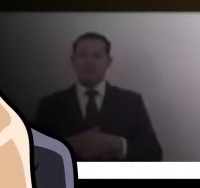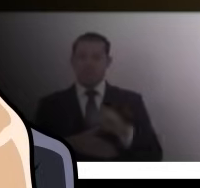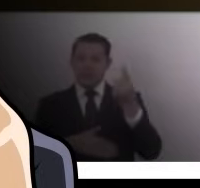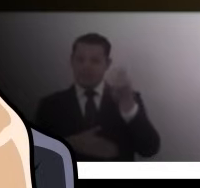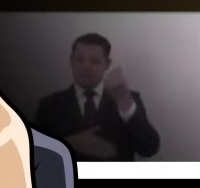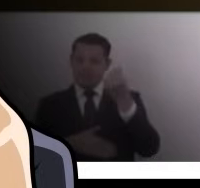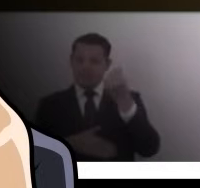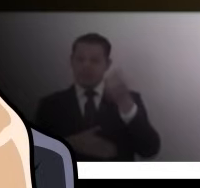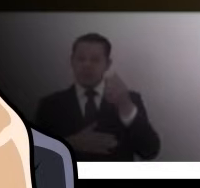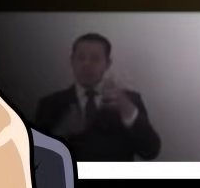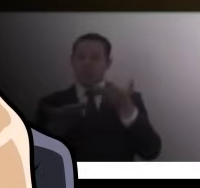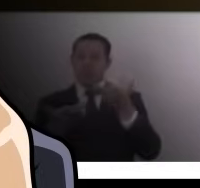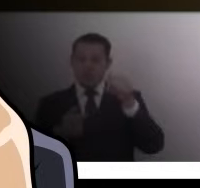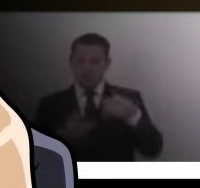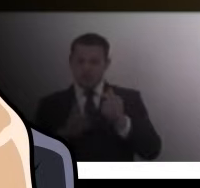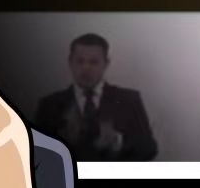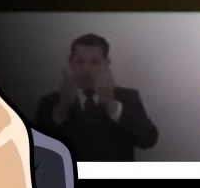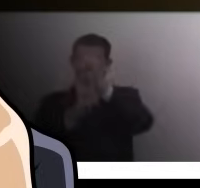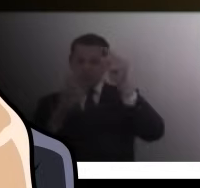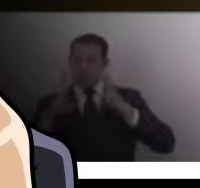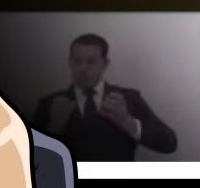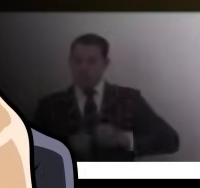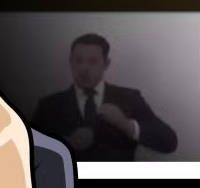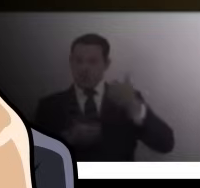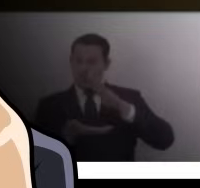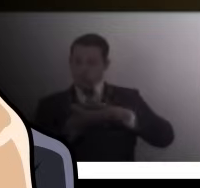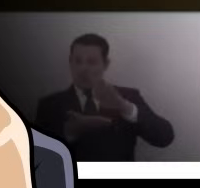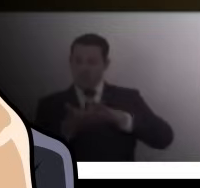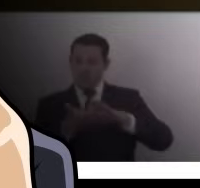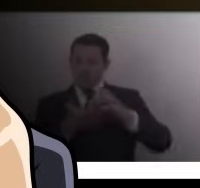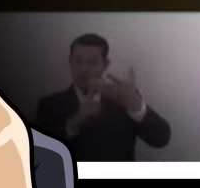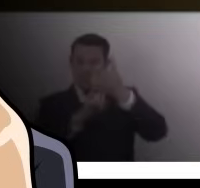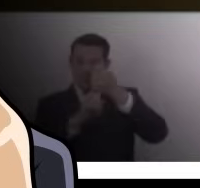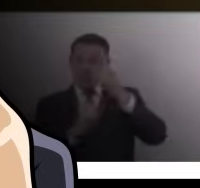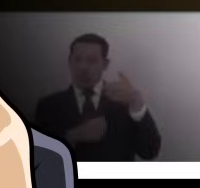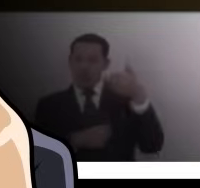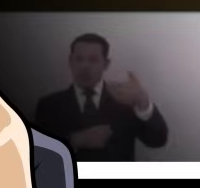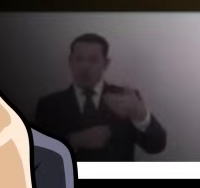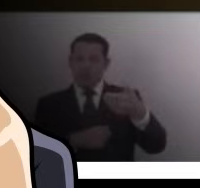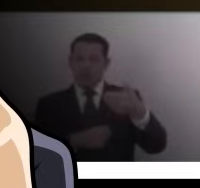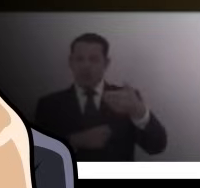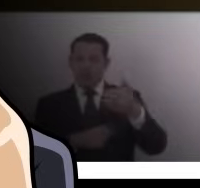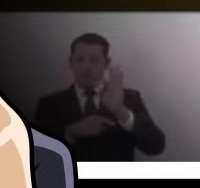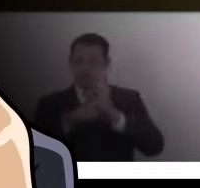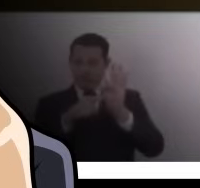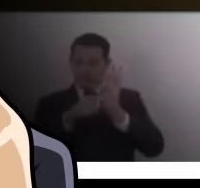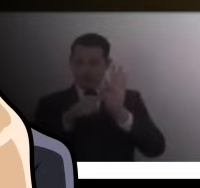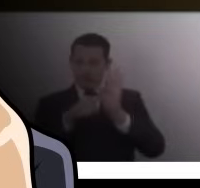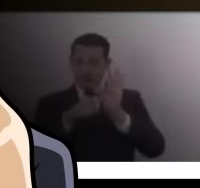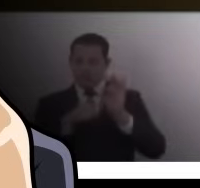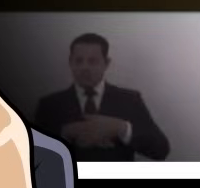El dinero que este órgano de Estado utiliza durante un año para su